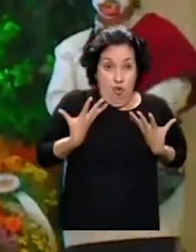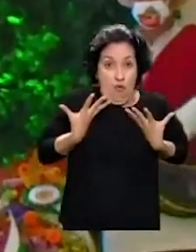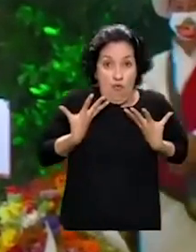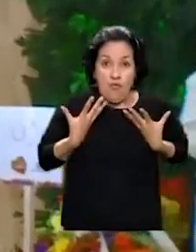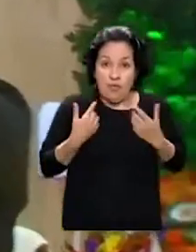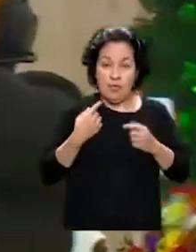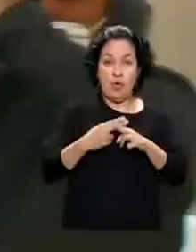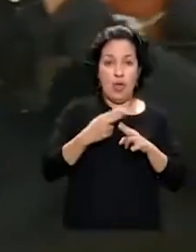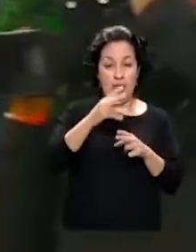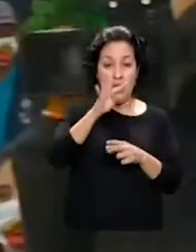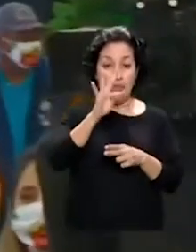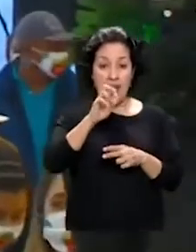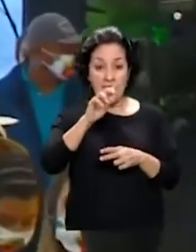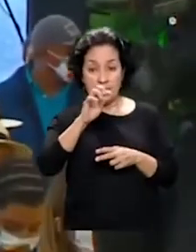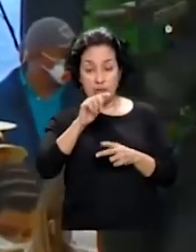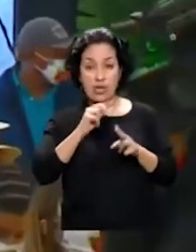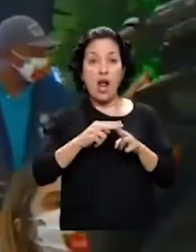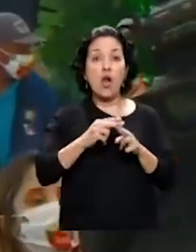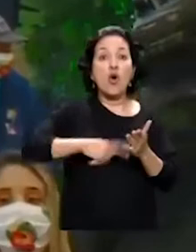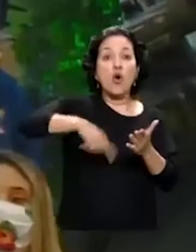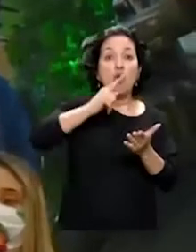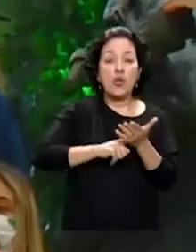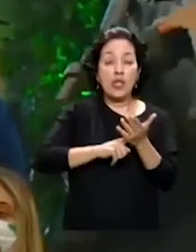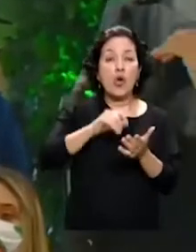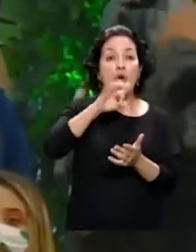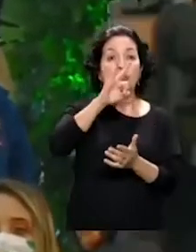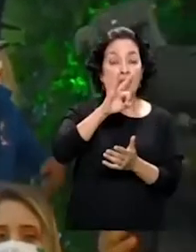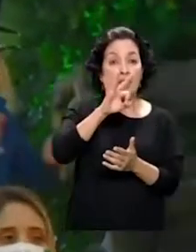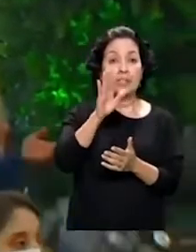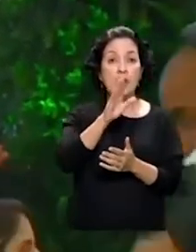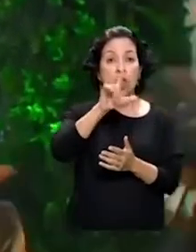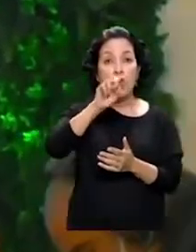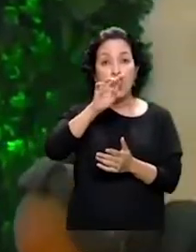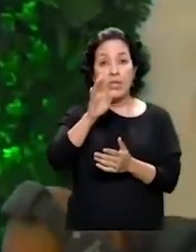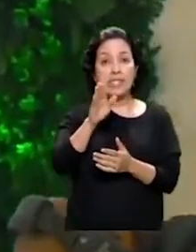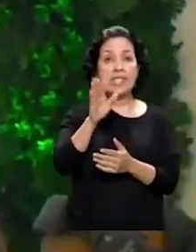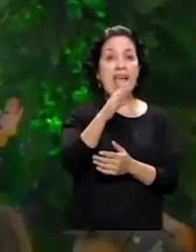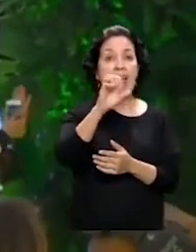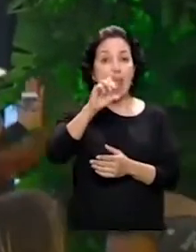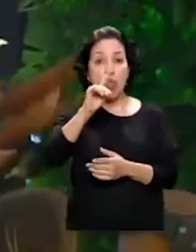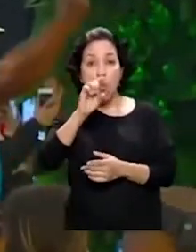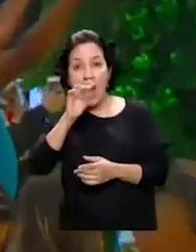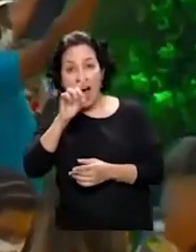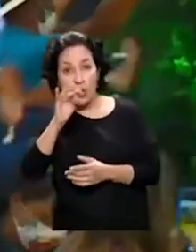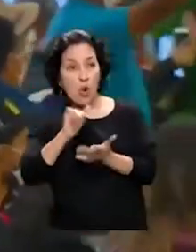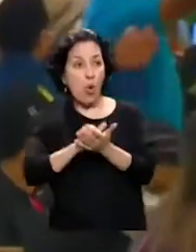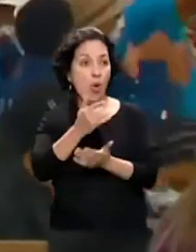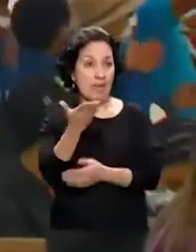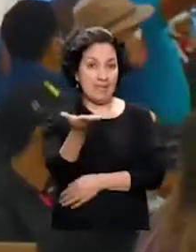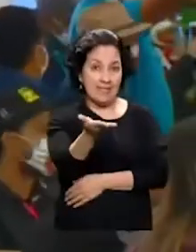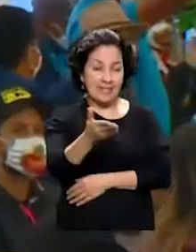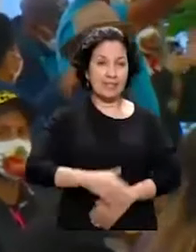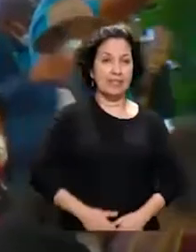tradicional. Número de contrato 3, Luis Eduardo Parra Vereda. ¡El placer!